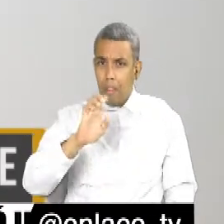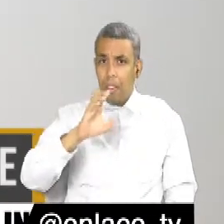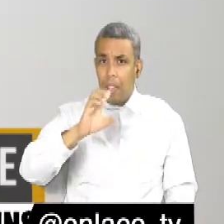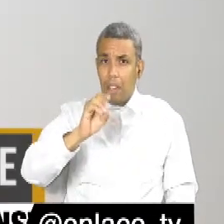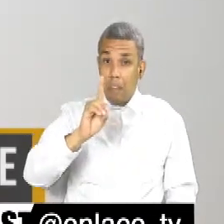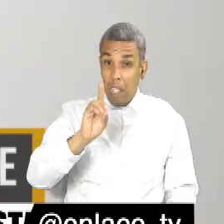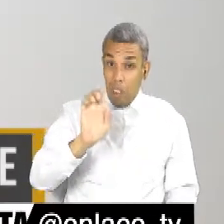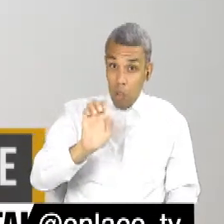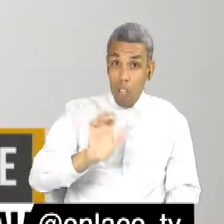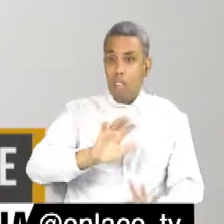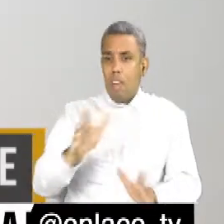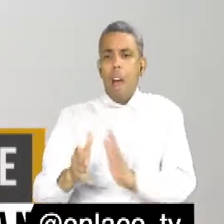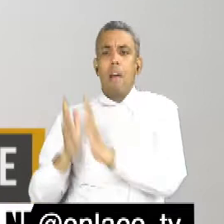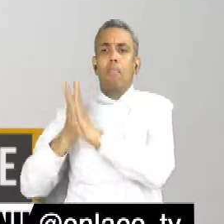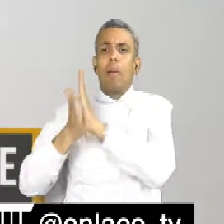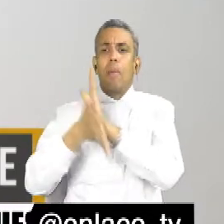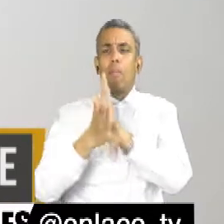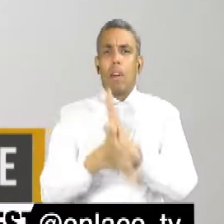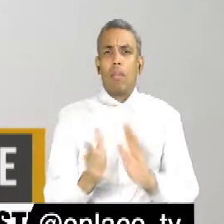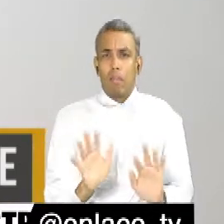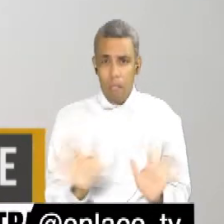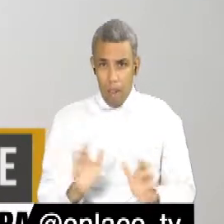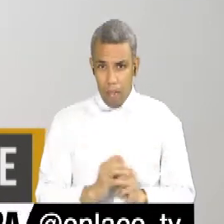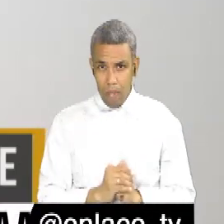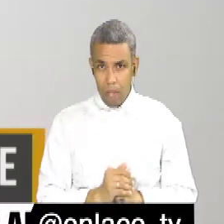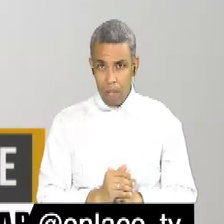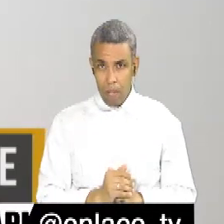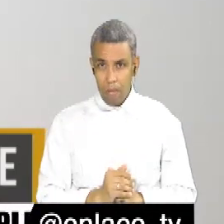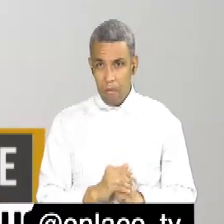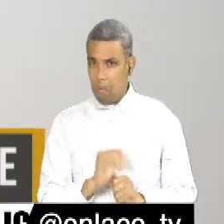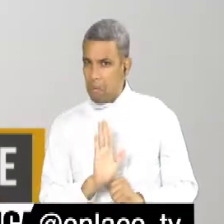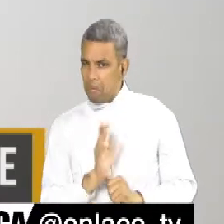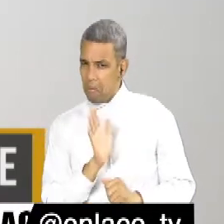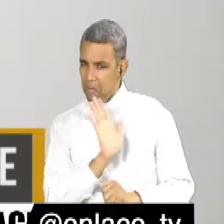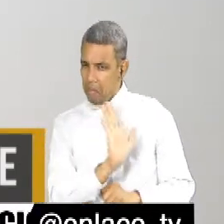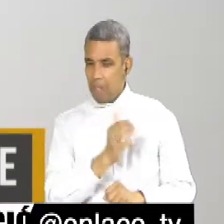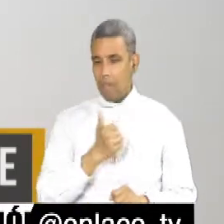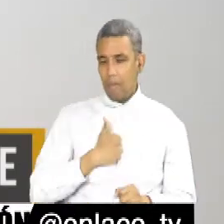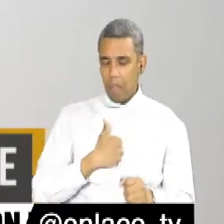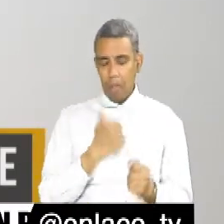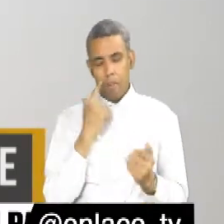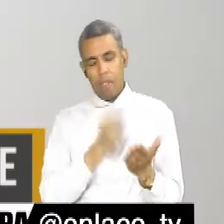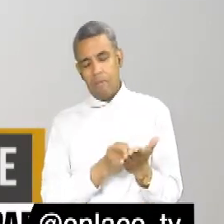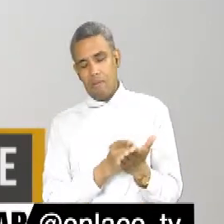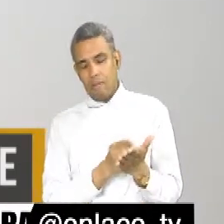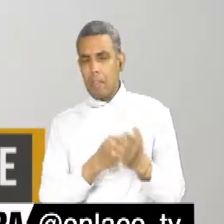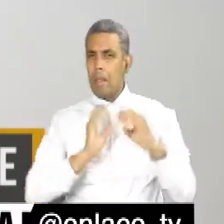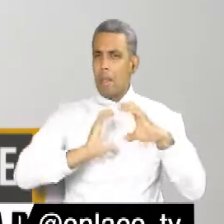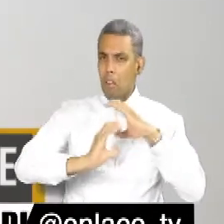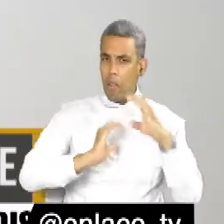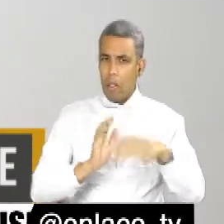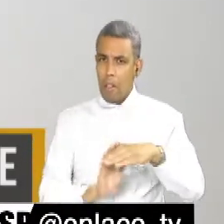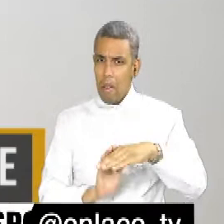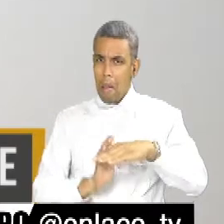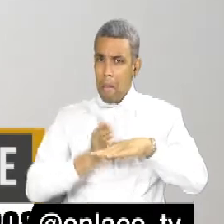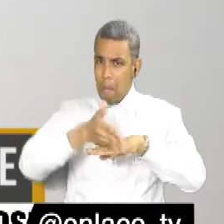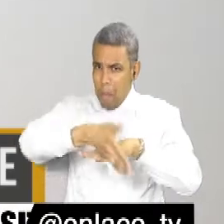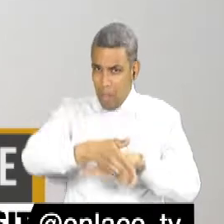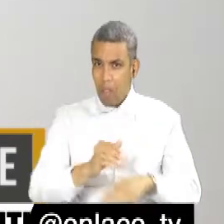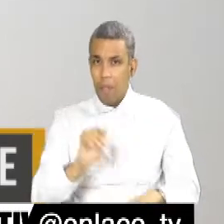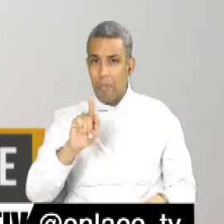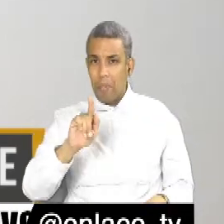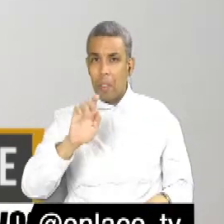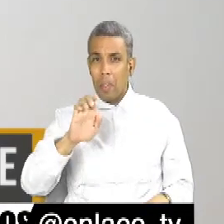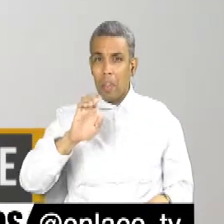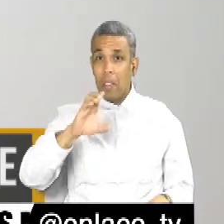sobre el caso. Pero hemos estado monitoreando las redes sociales y los medios de comunicación de FECODE y hasta ahorita,